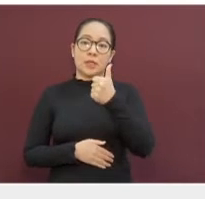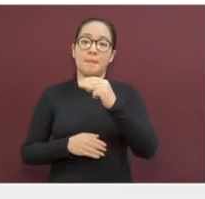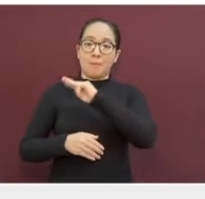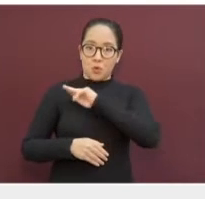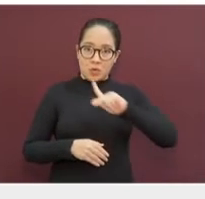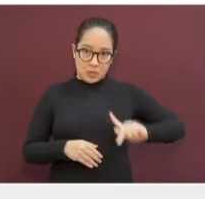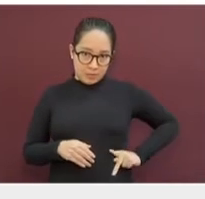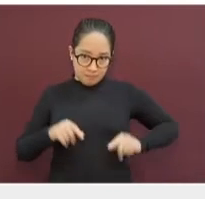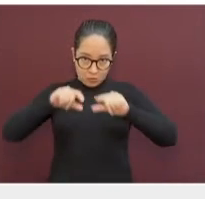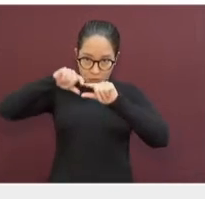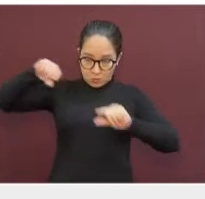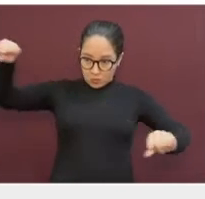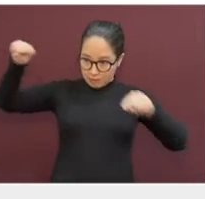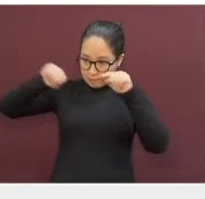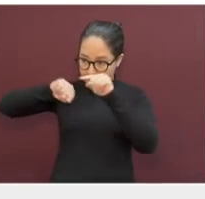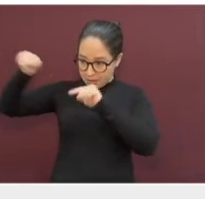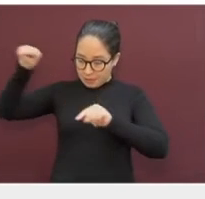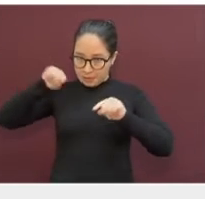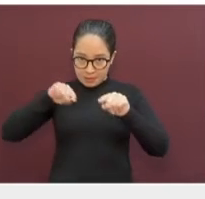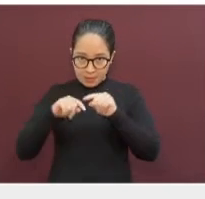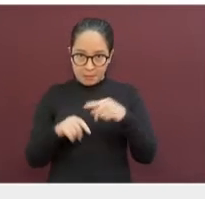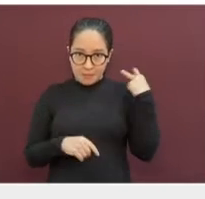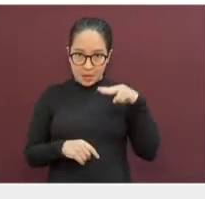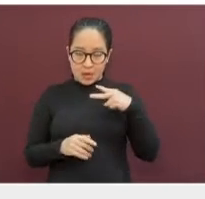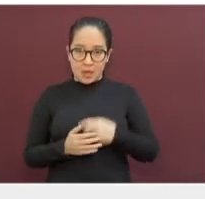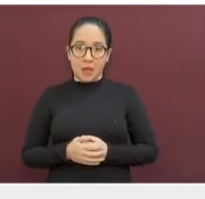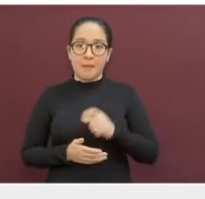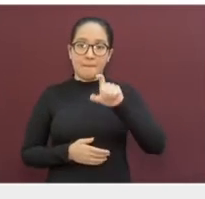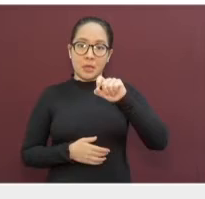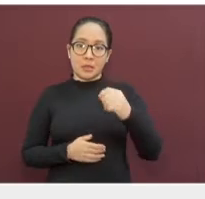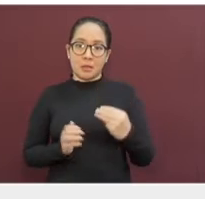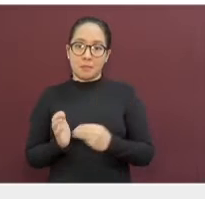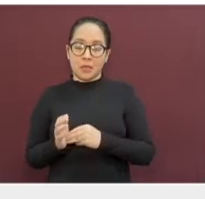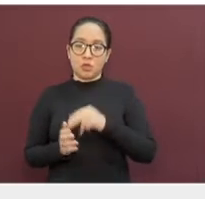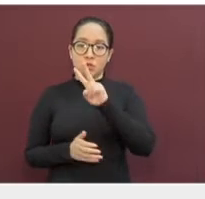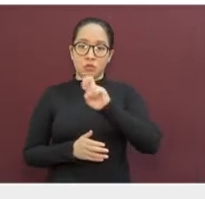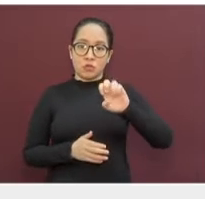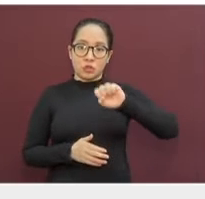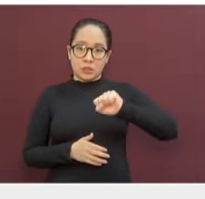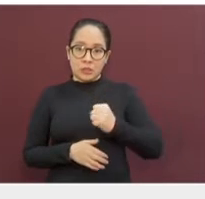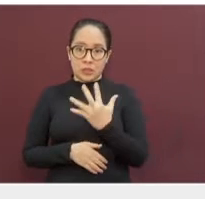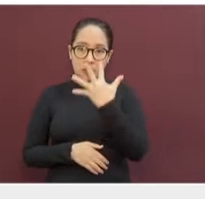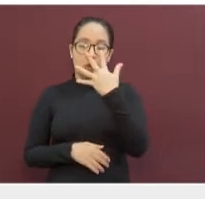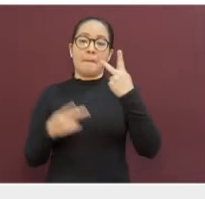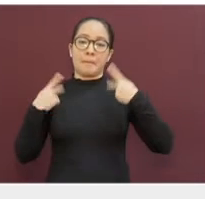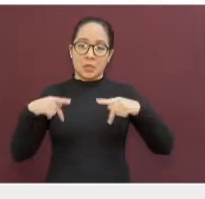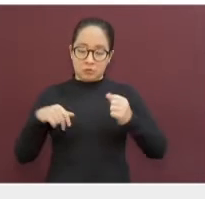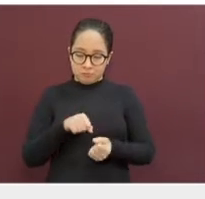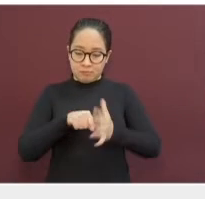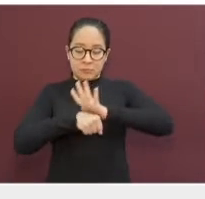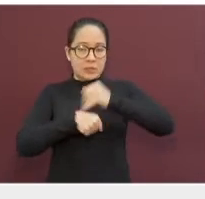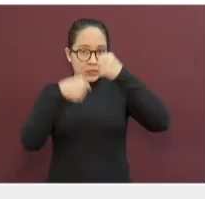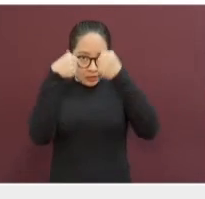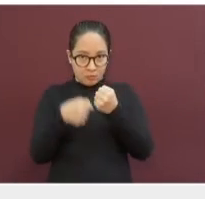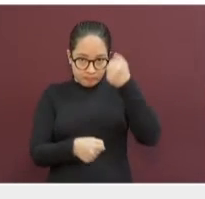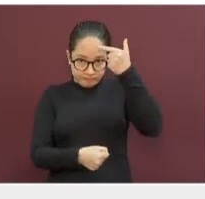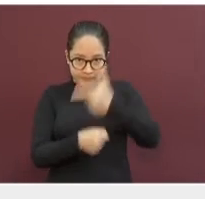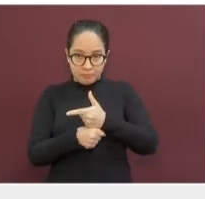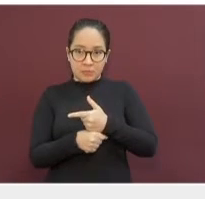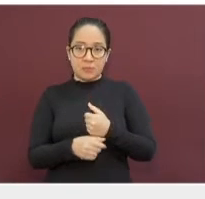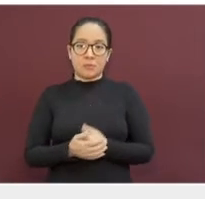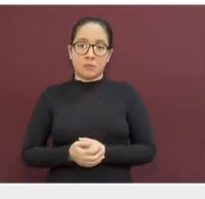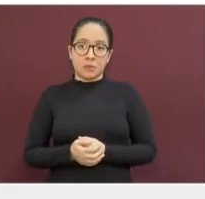de la entidad ya son 20 mil 265 casos positivos identificados